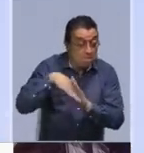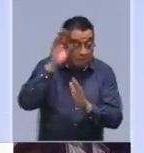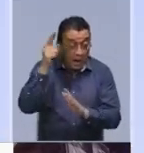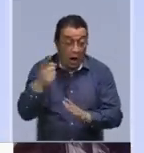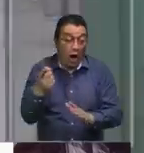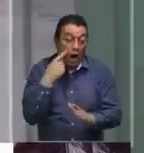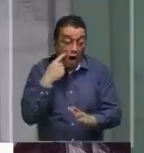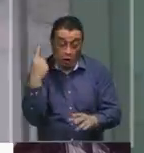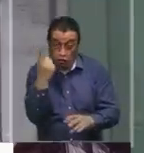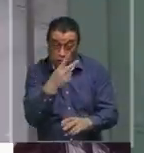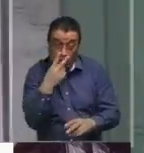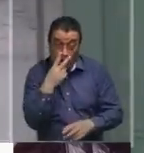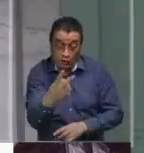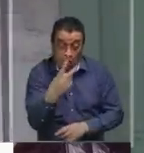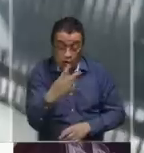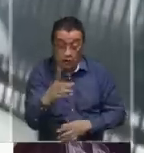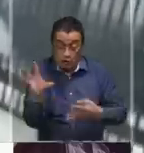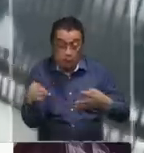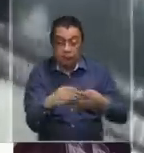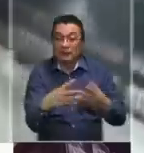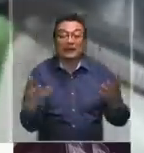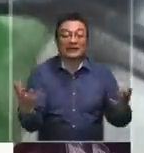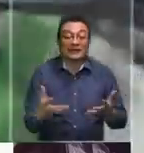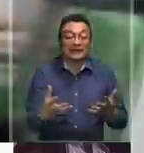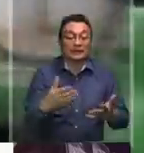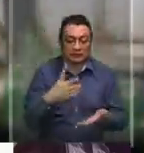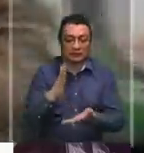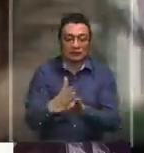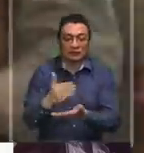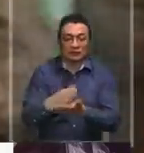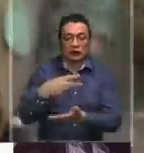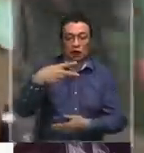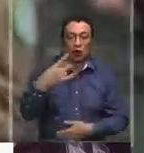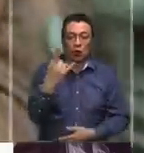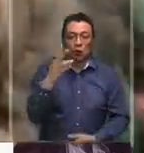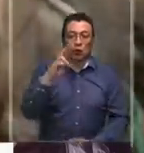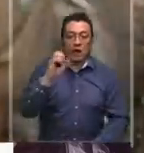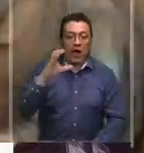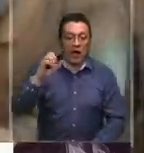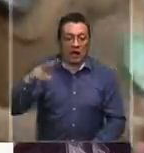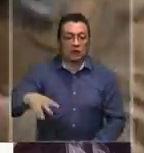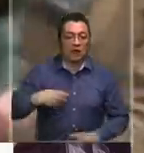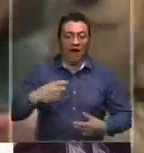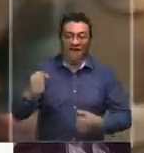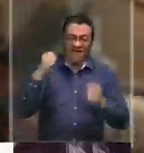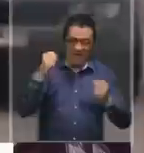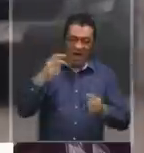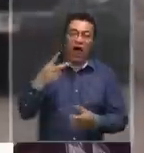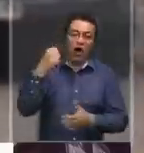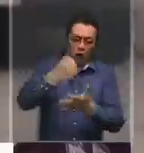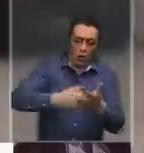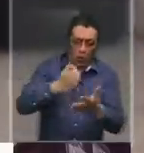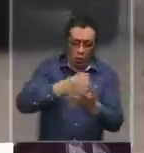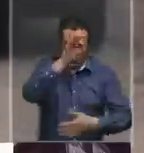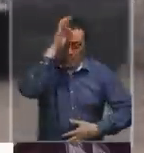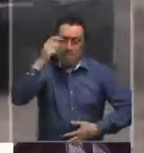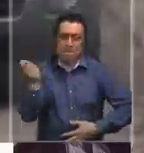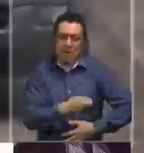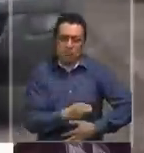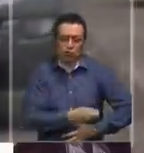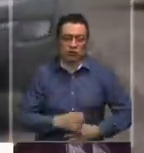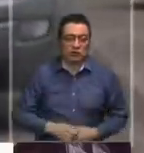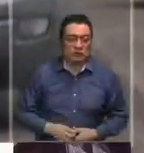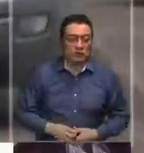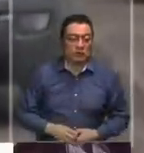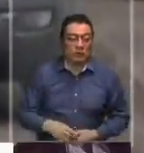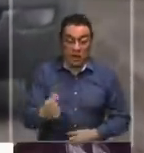connotación en los que ha sido involucrado fue la llamada Operación Huracán. ¡Viva la lucha del pueblo mapuche! Donde Carabineros